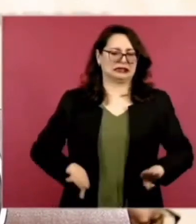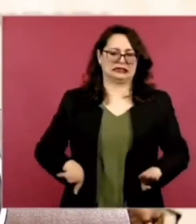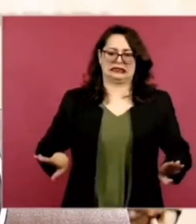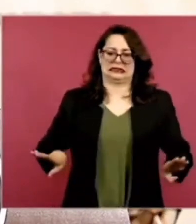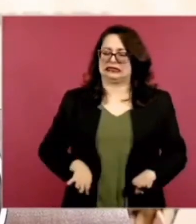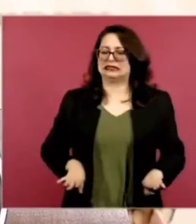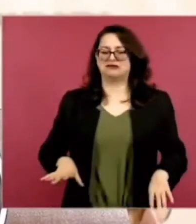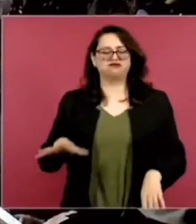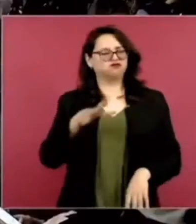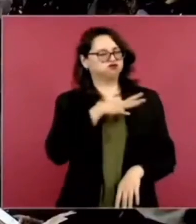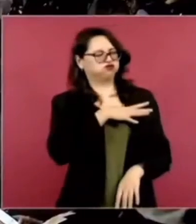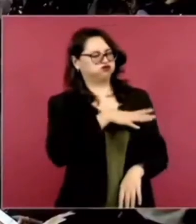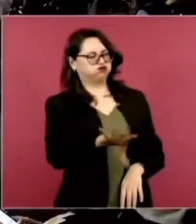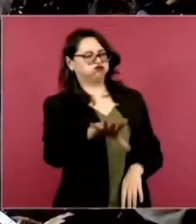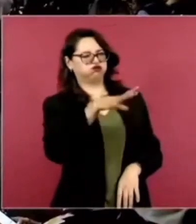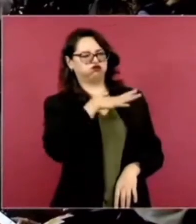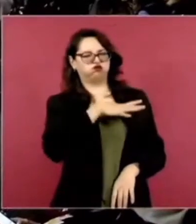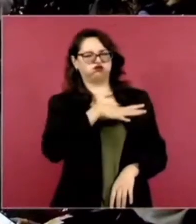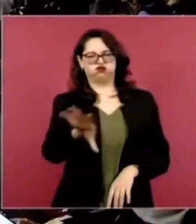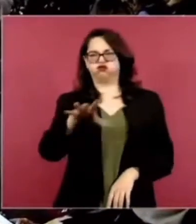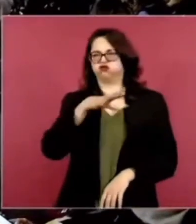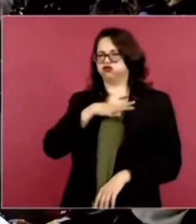El general Cárdenas